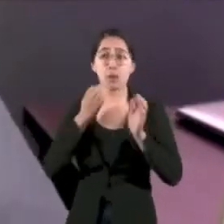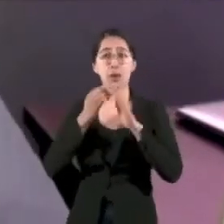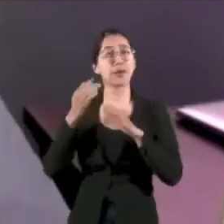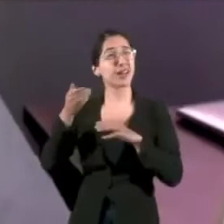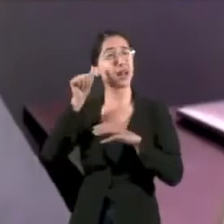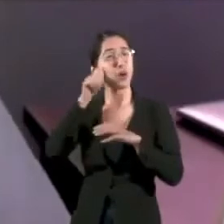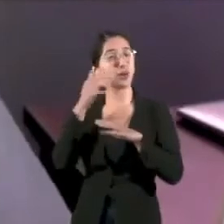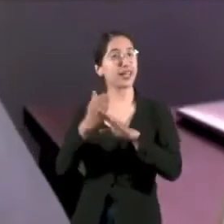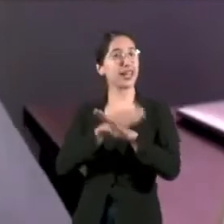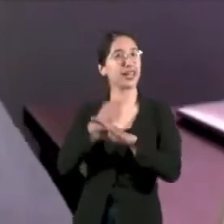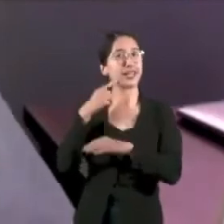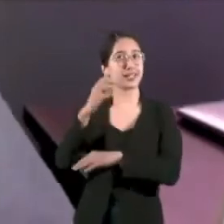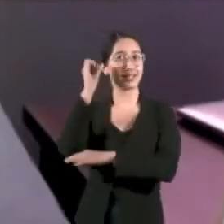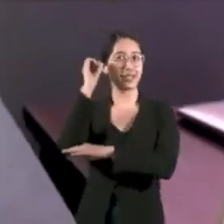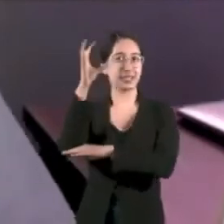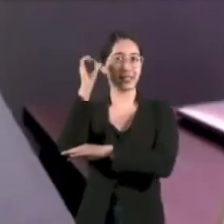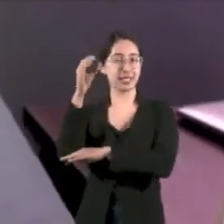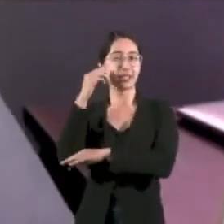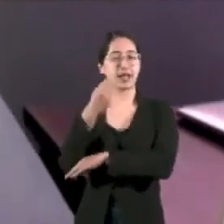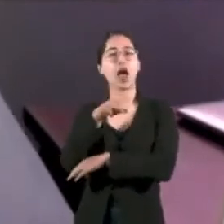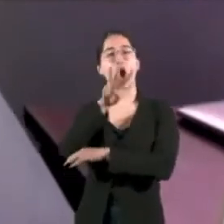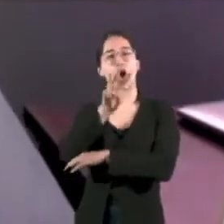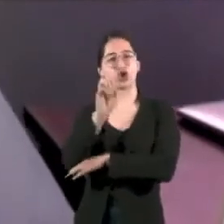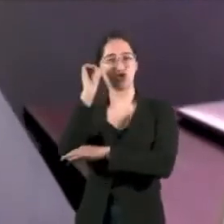conferencia, en la octava conferencia,